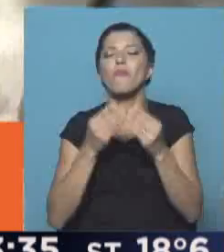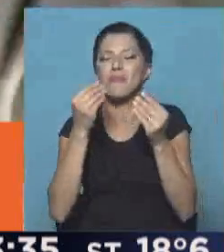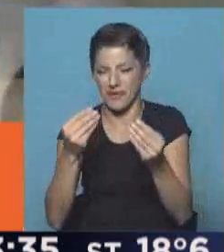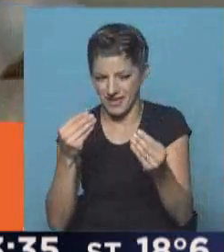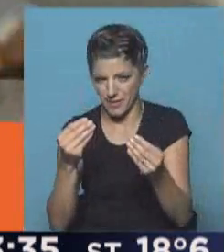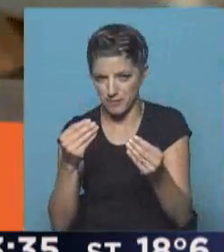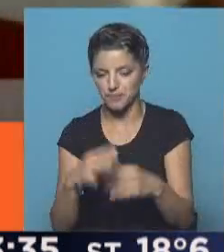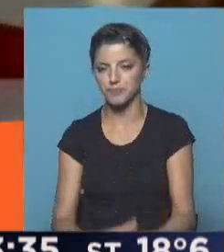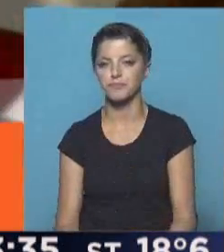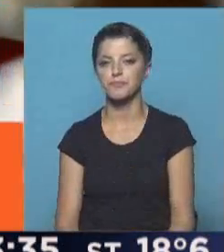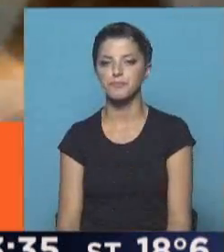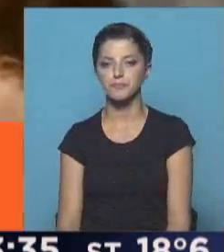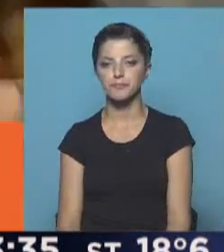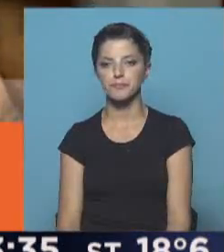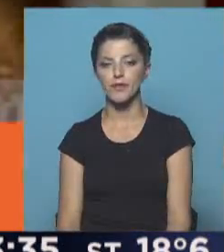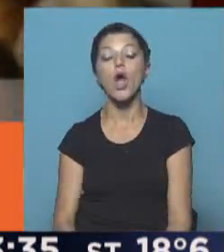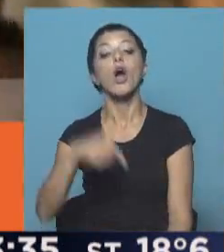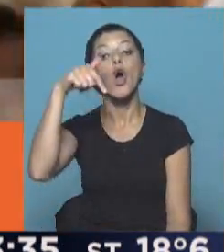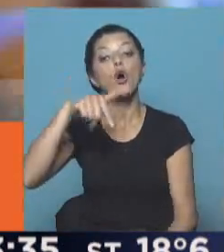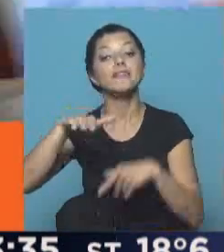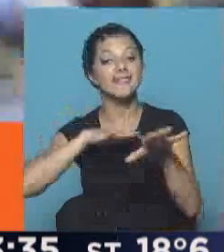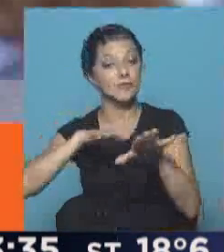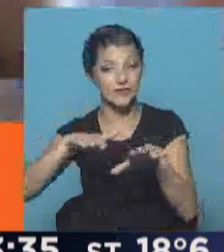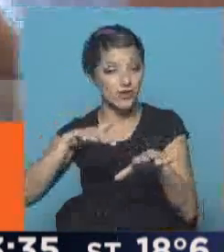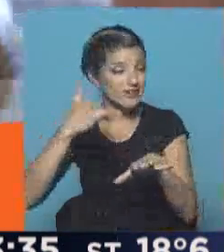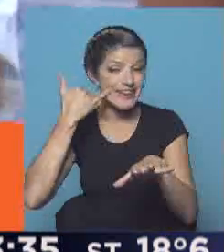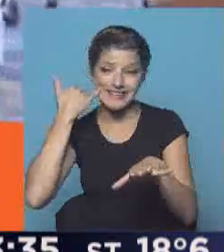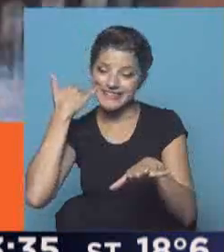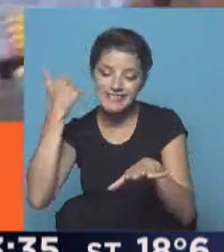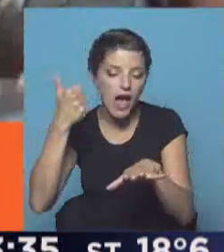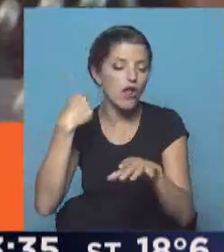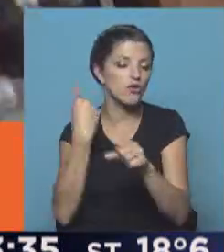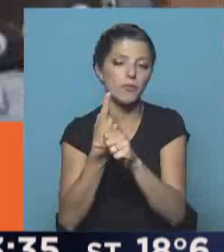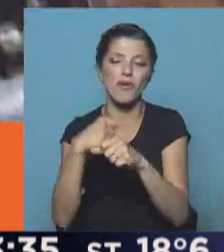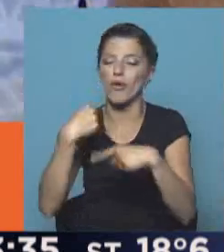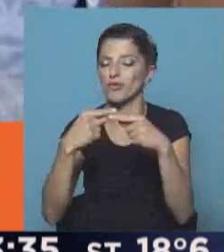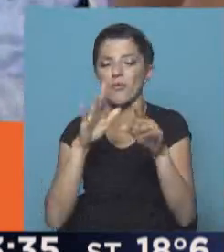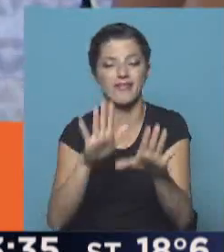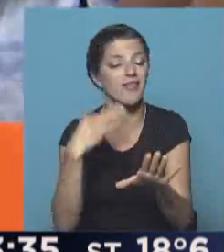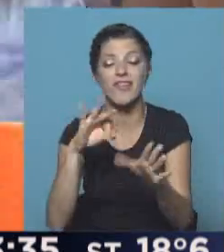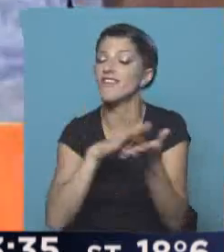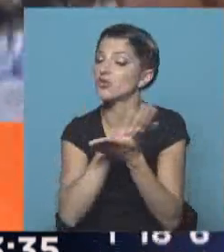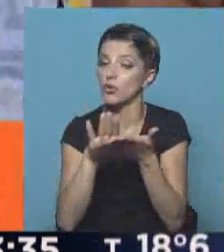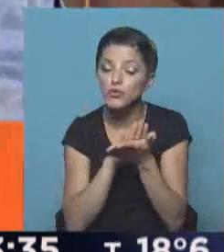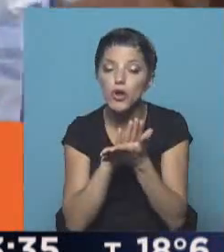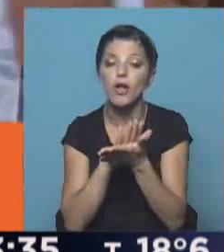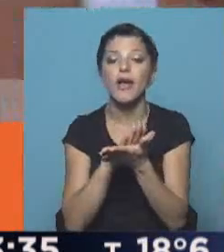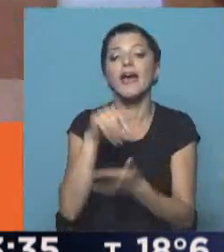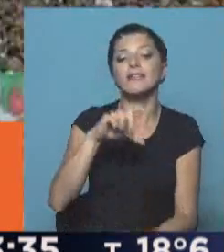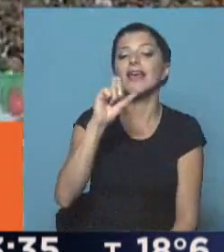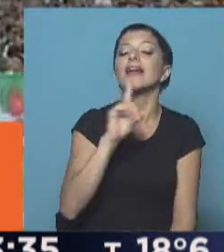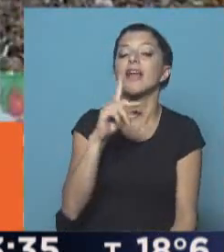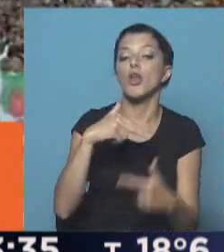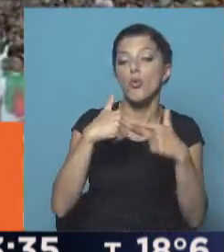Porque la situación actual ya es absolutamente insostenible. Cataluña no puede permitirse, pero España